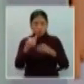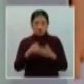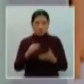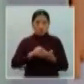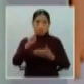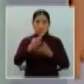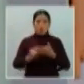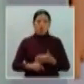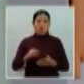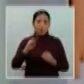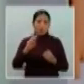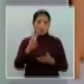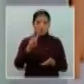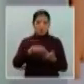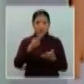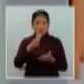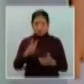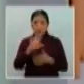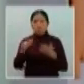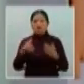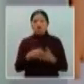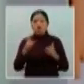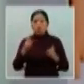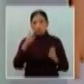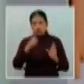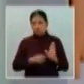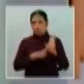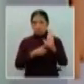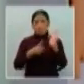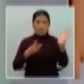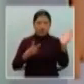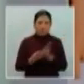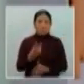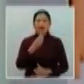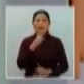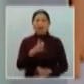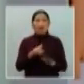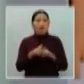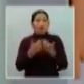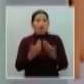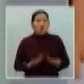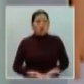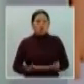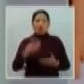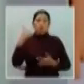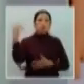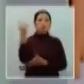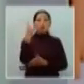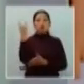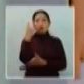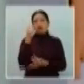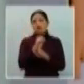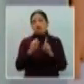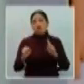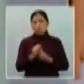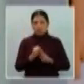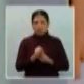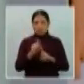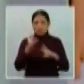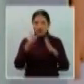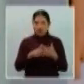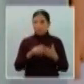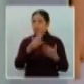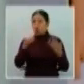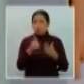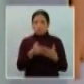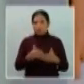marzo del 2024 refleje a plenitud la realidad boliviana, para que posteriormente, como lo decía Iván, se puedan